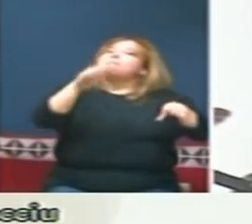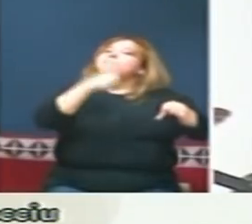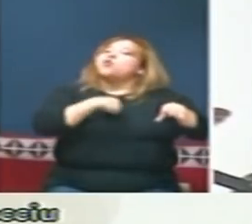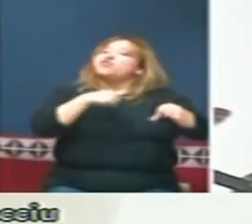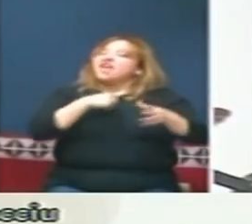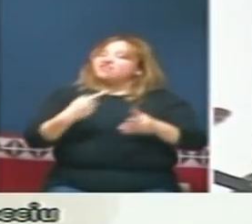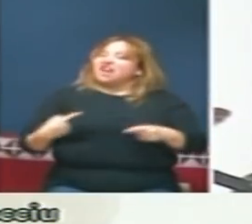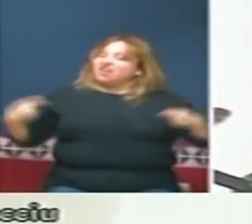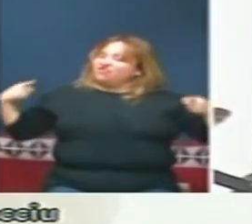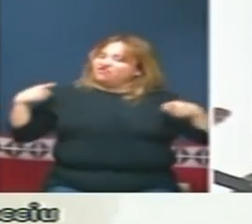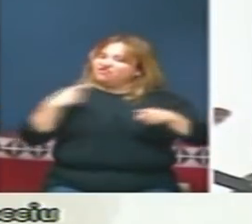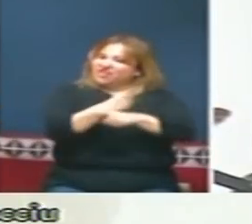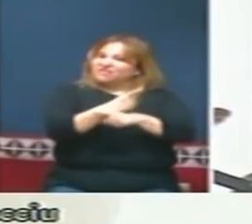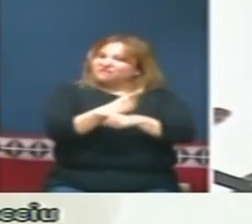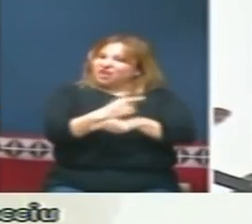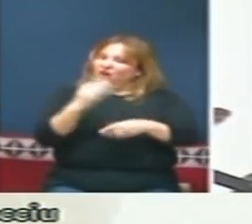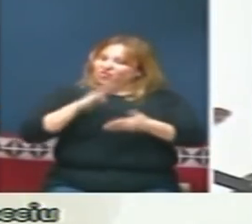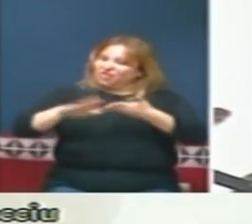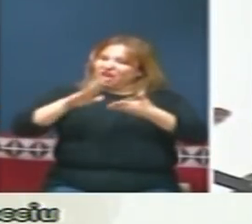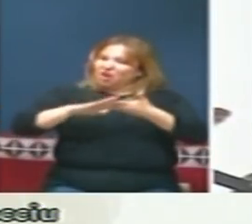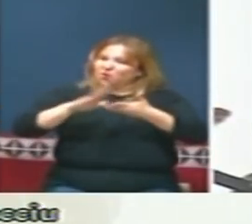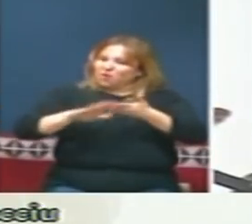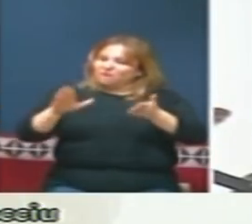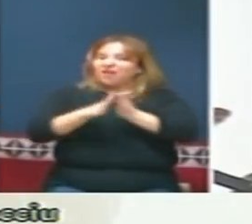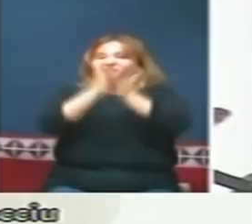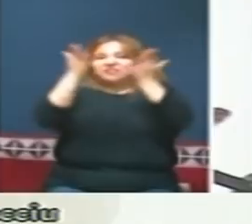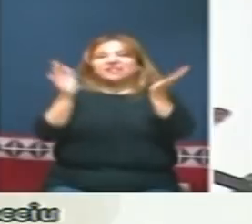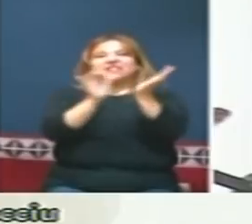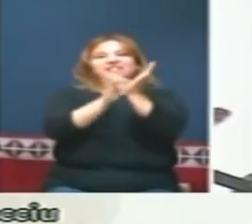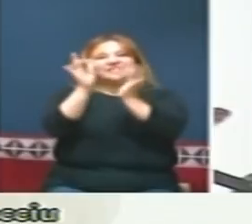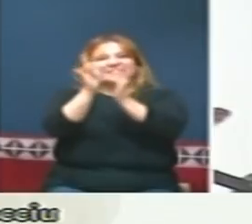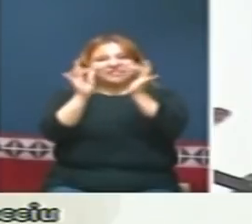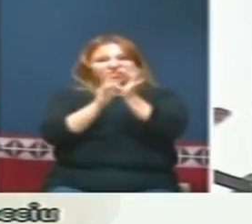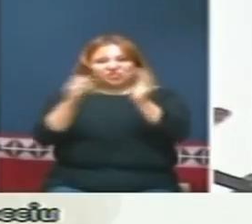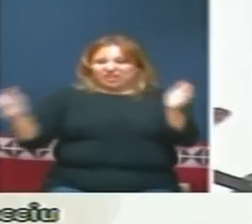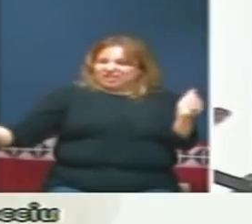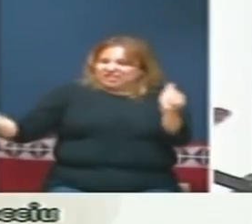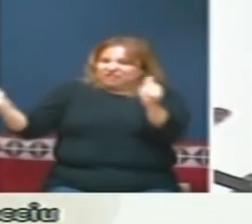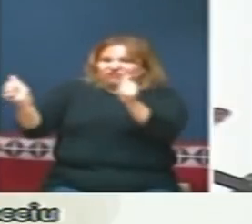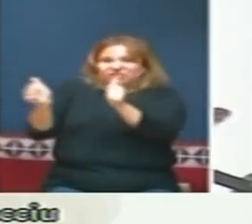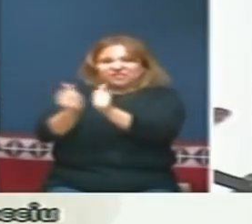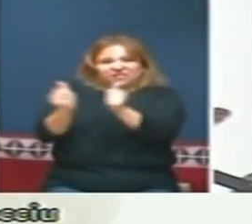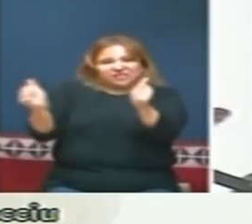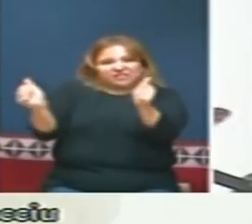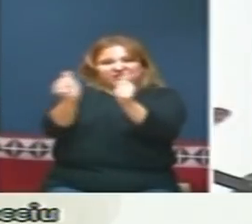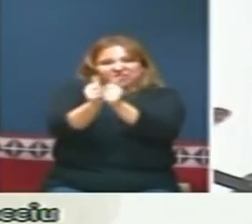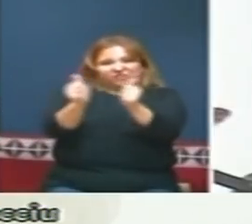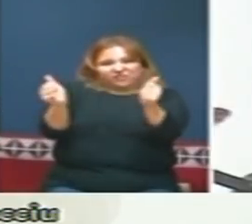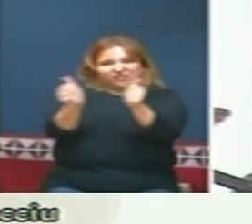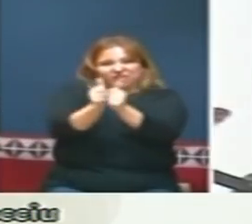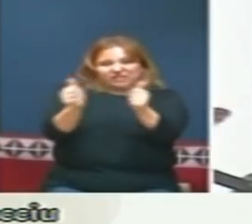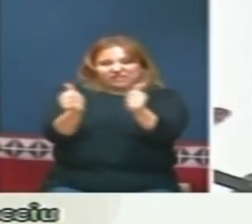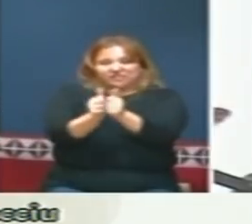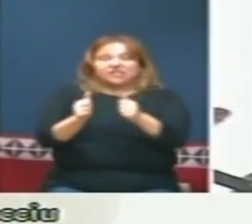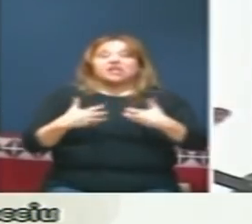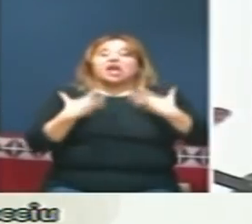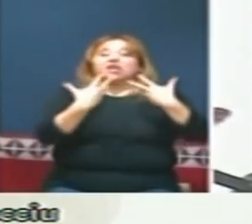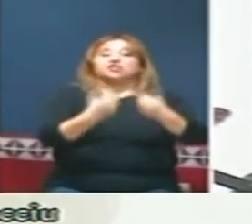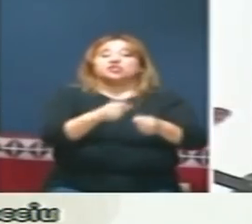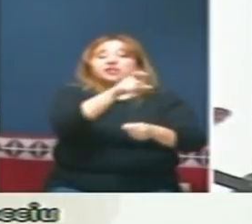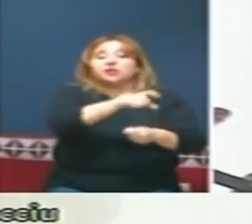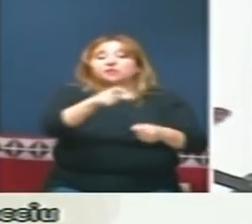los desafíos concretos de la evangelización, siendo cercanos a las franjas más desfavorecidas de